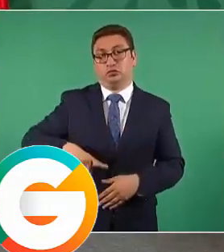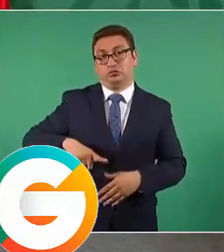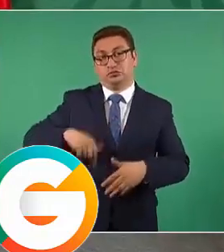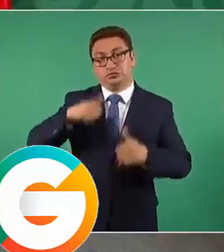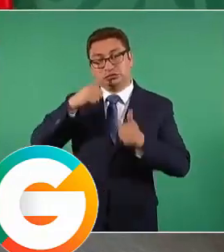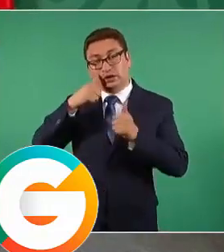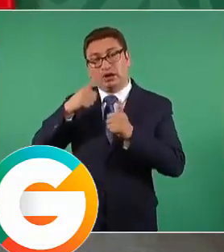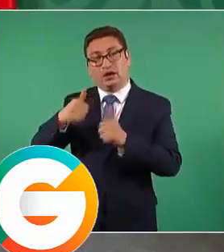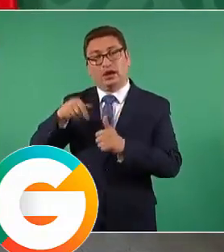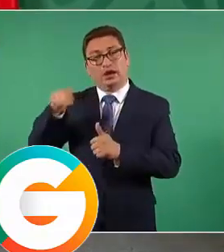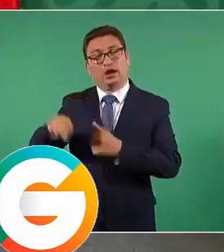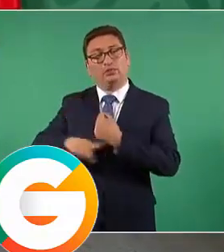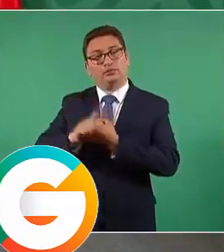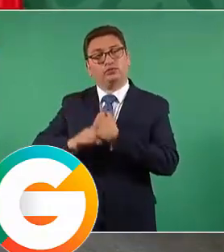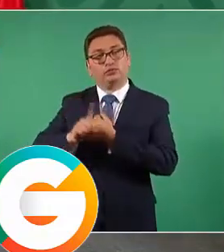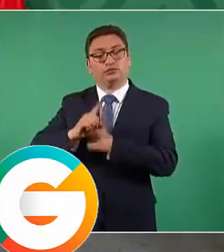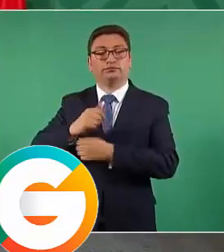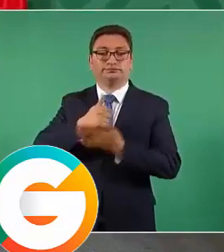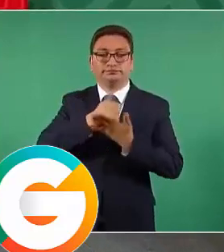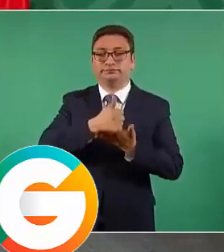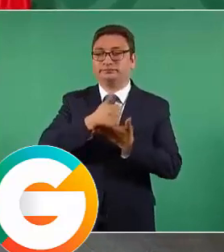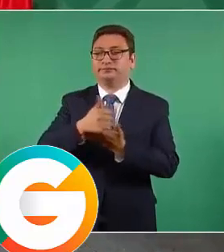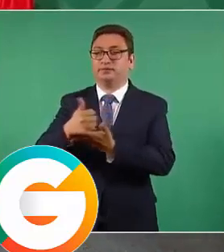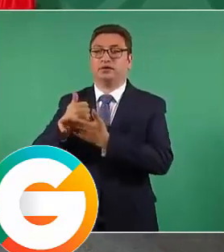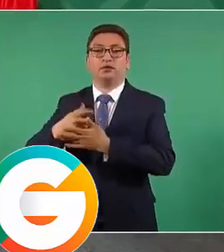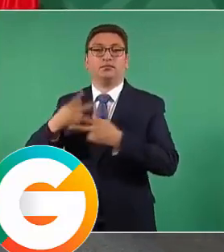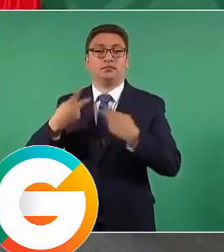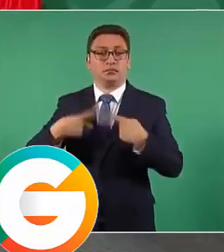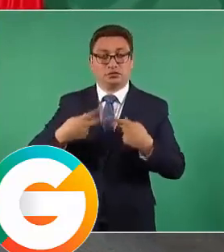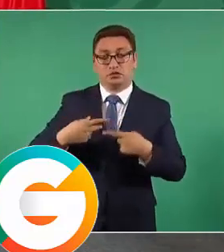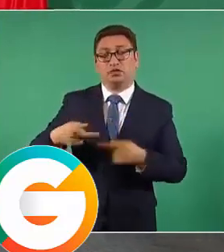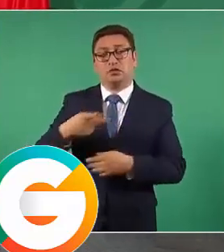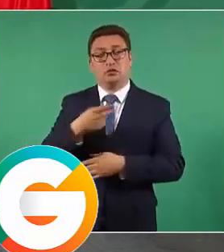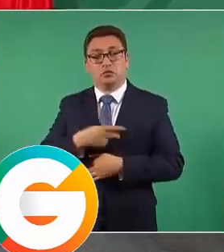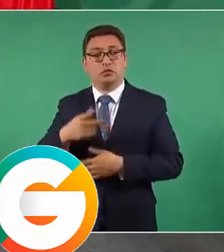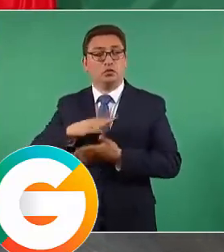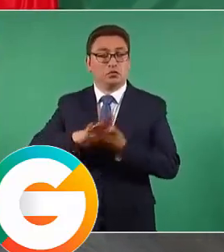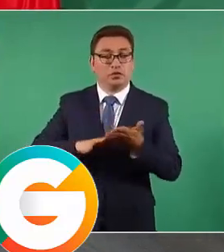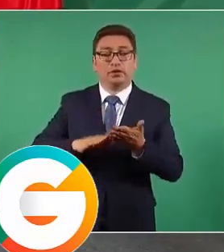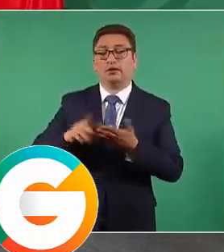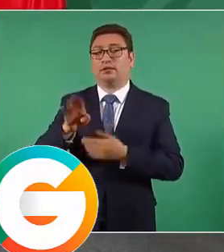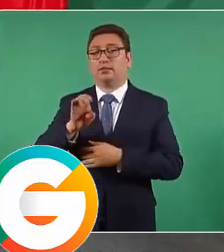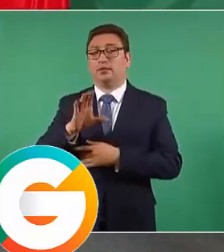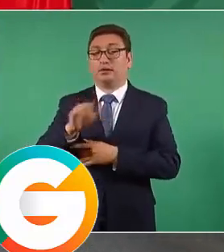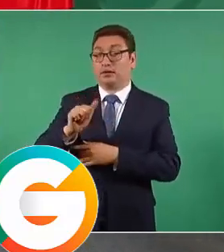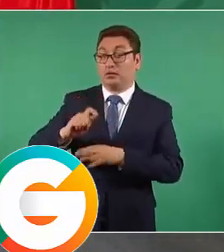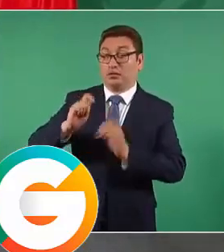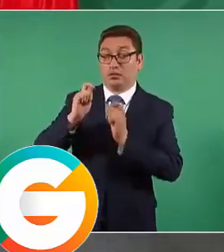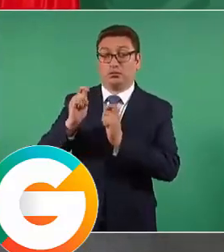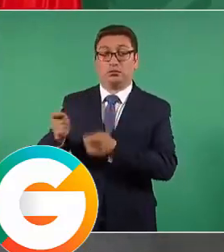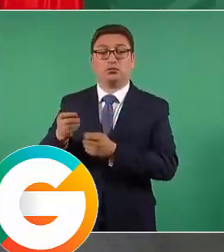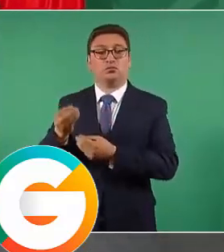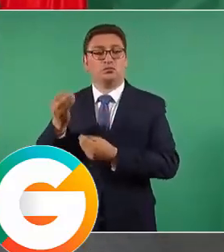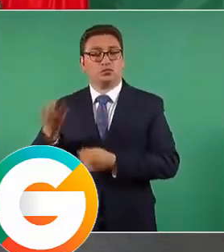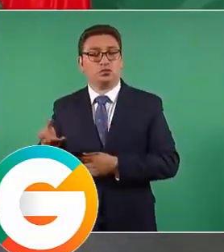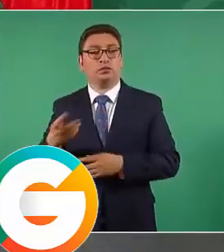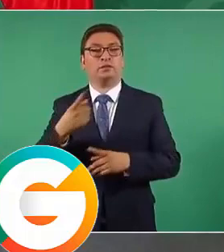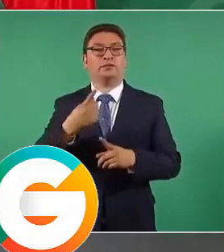atendiendo el problema, ayudando a la gente humilde, que haya becas,